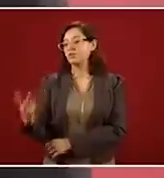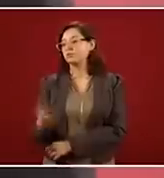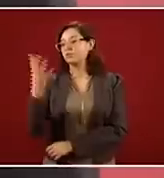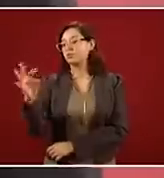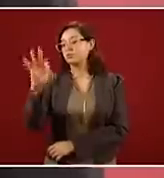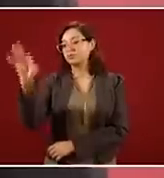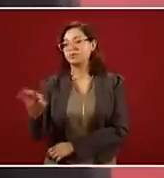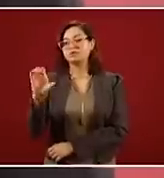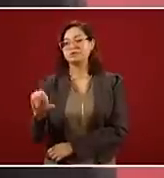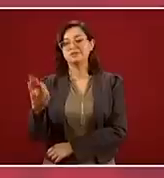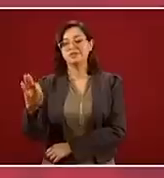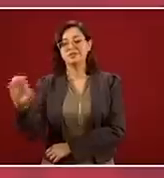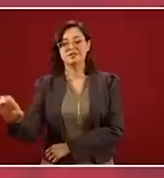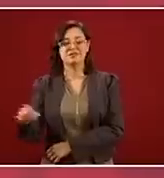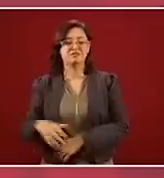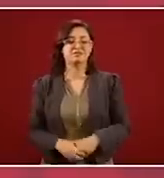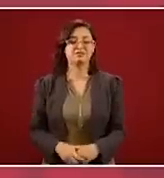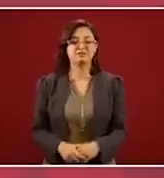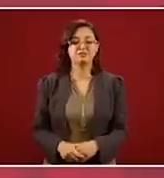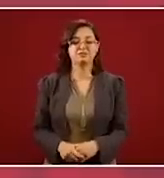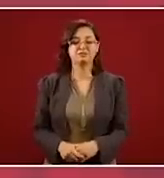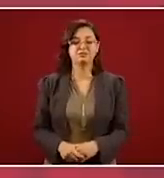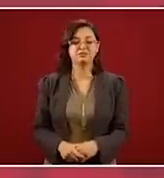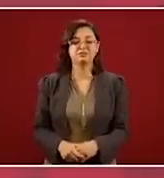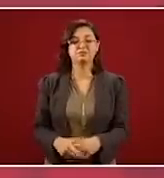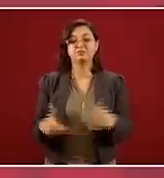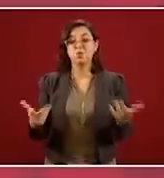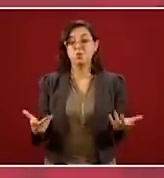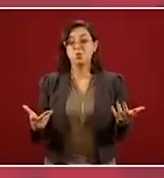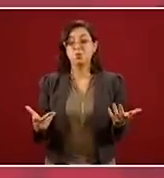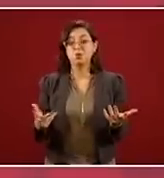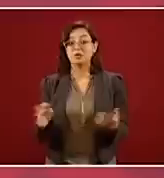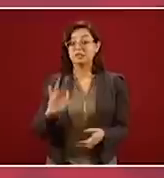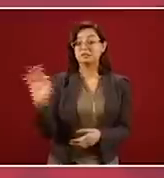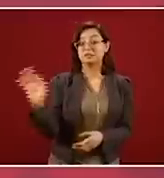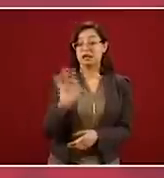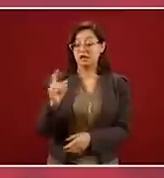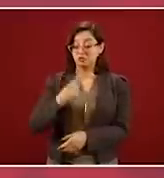54% Comisión Federal de Electricidad. Si no hubiésemos ganado,